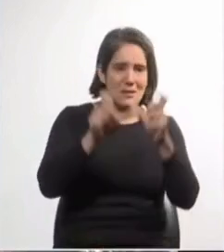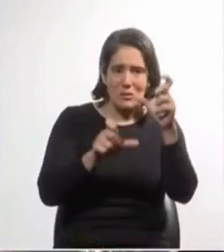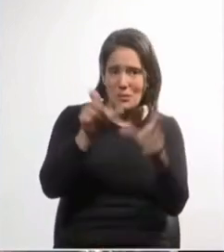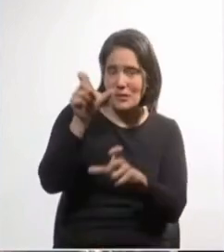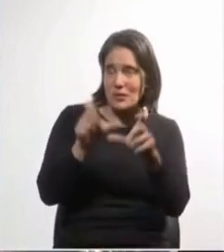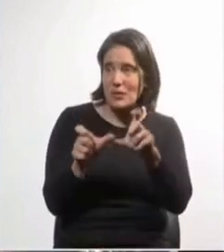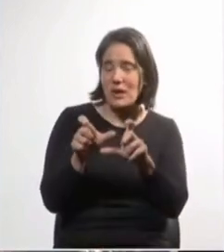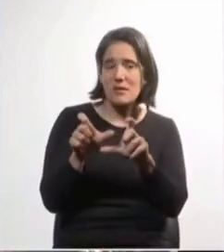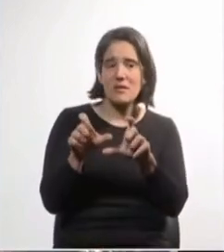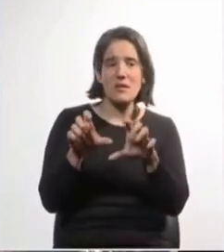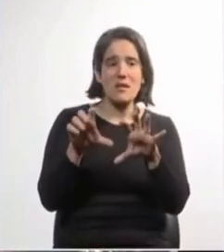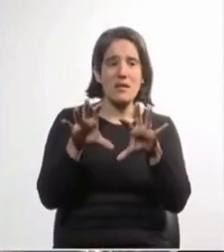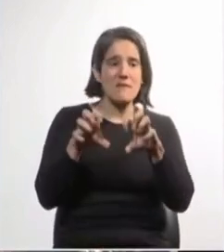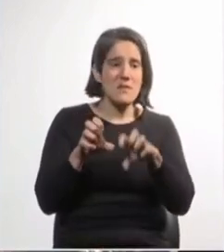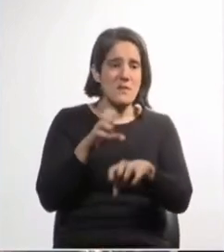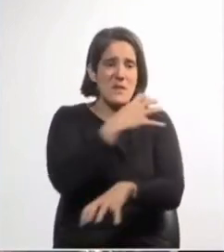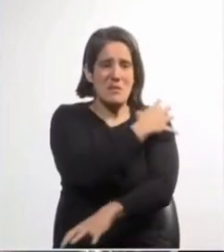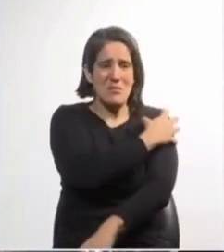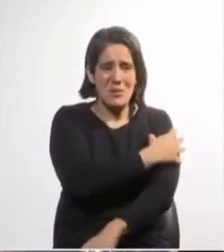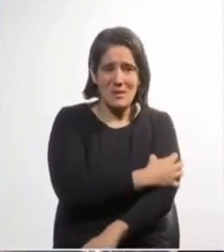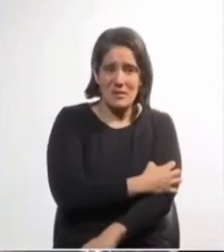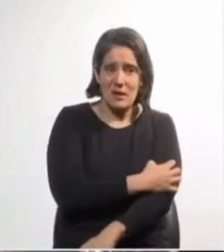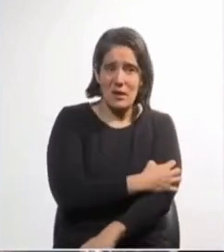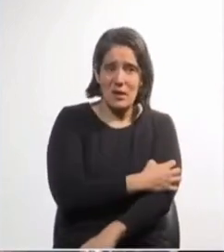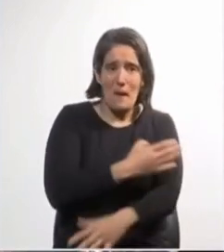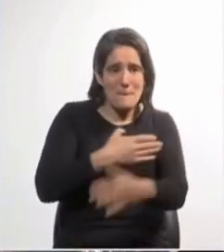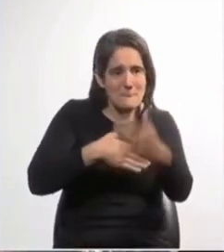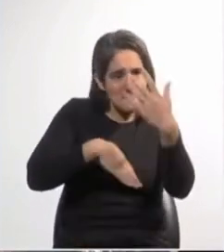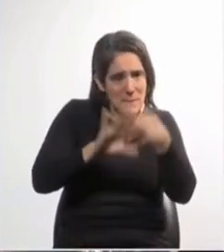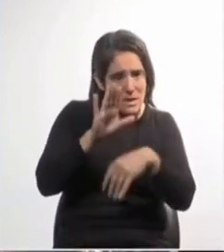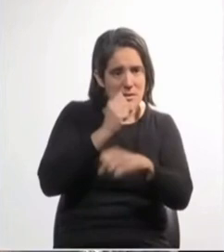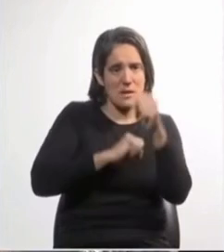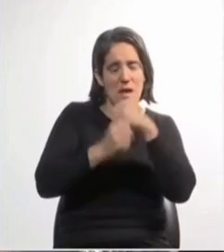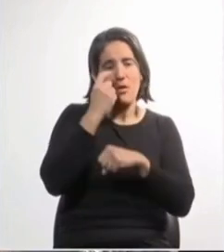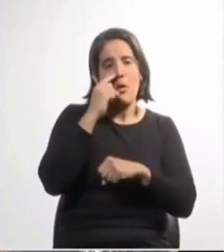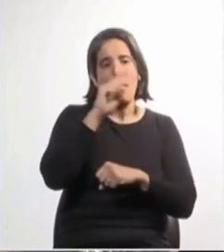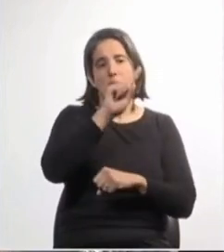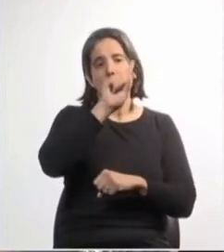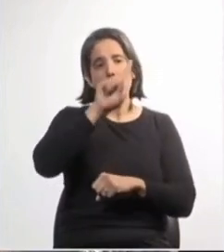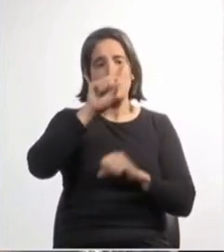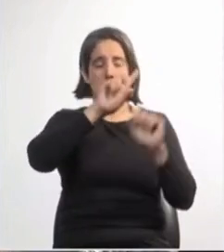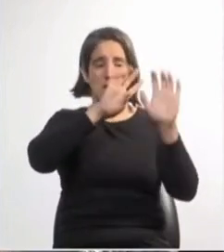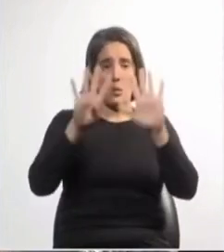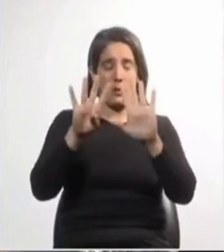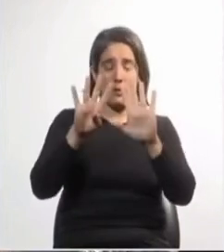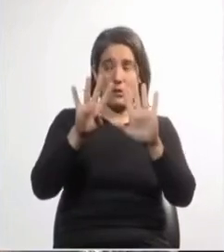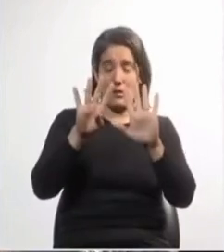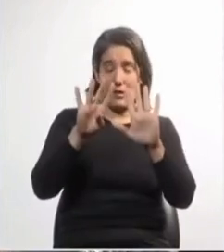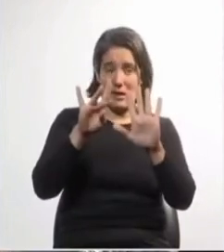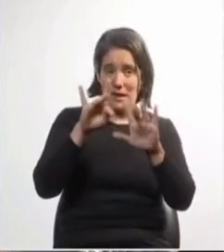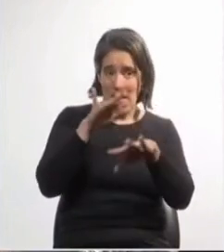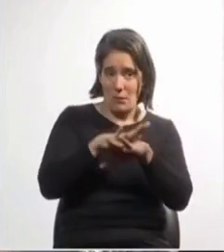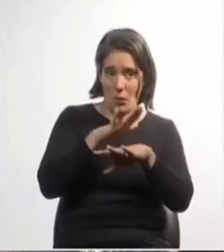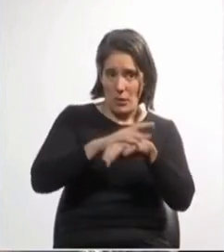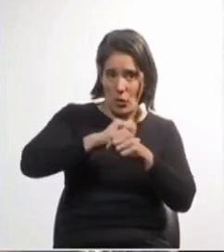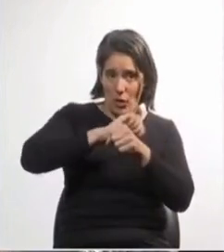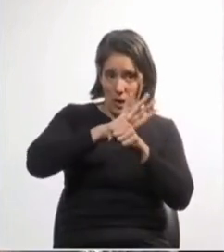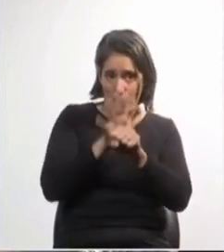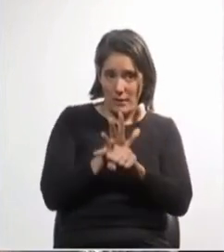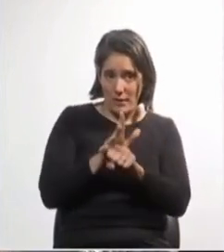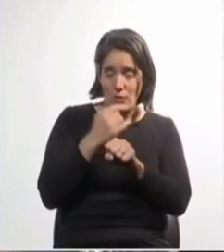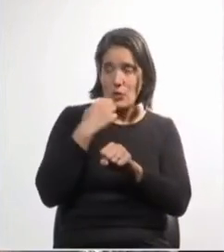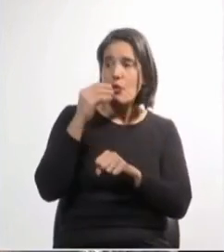que viven en la pobreza más que en 2019. En su momento, durante la pandemia,